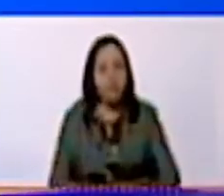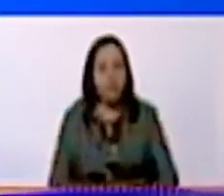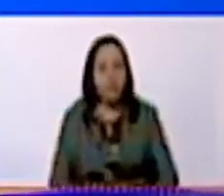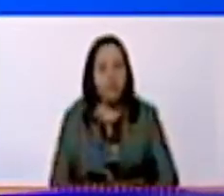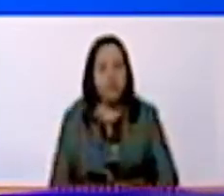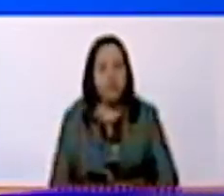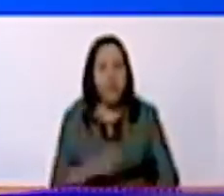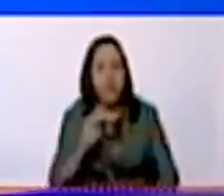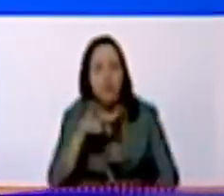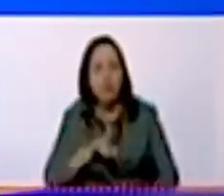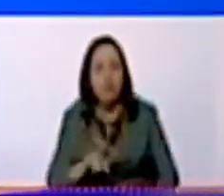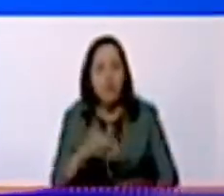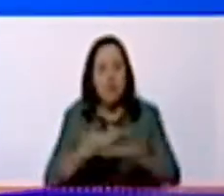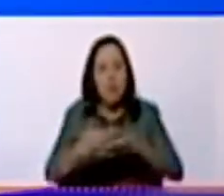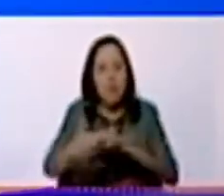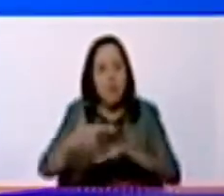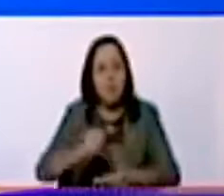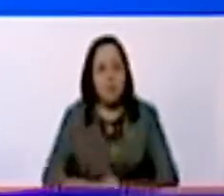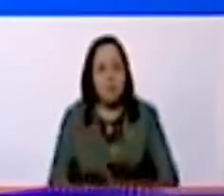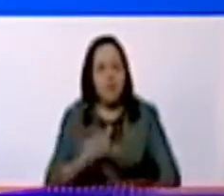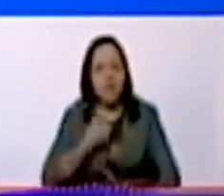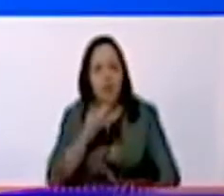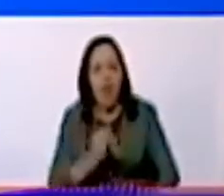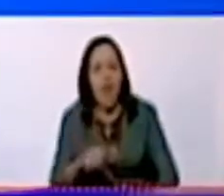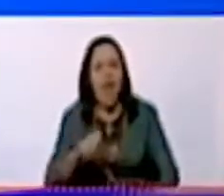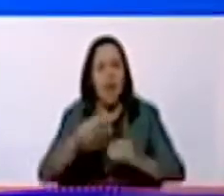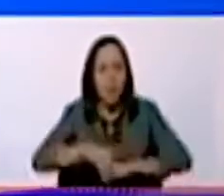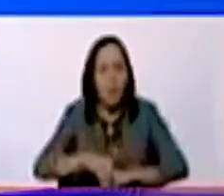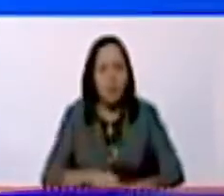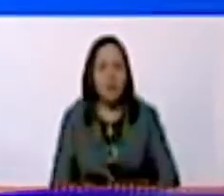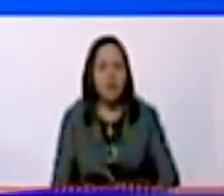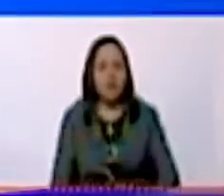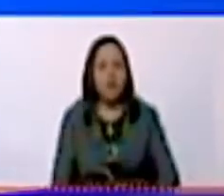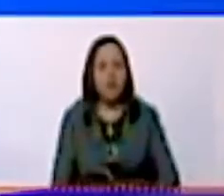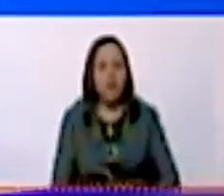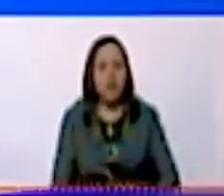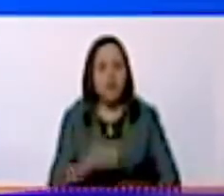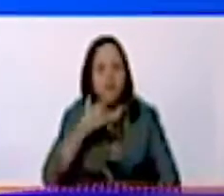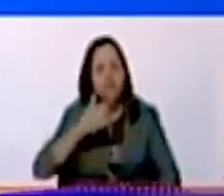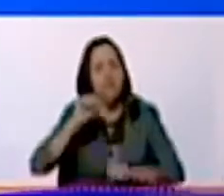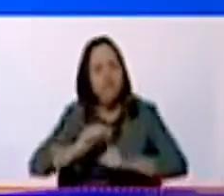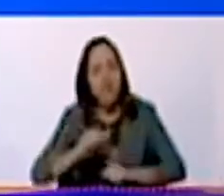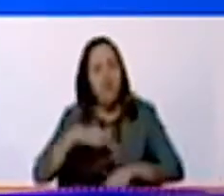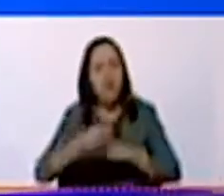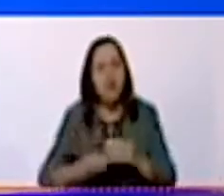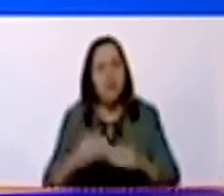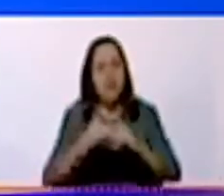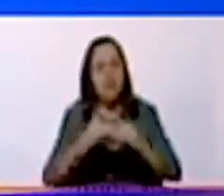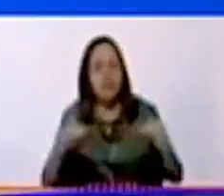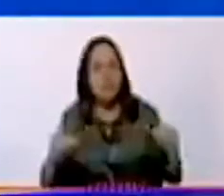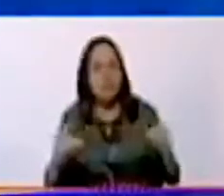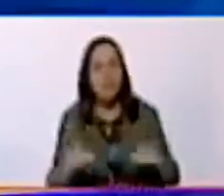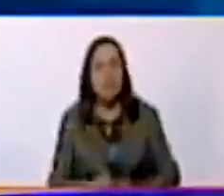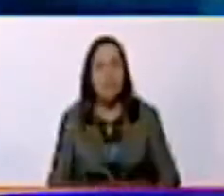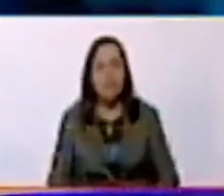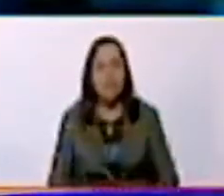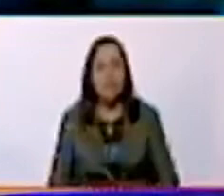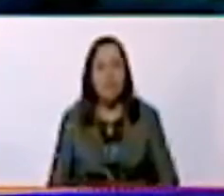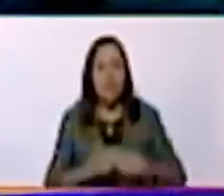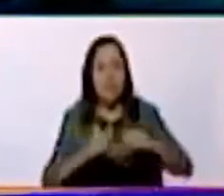trámite. Y estoy de acuerdo, vamos a colocar el puerto de Puerto Cabello con toda la